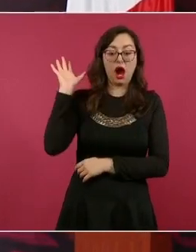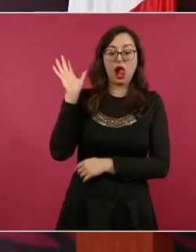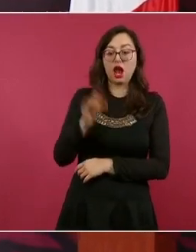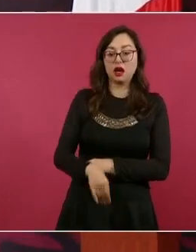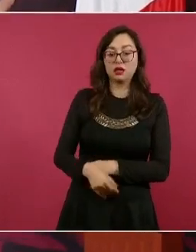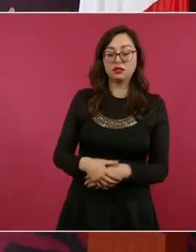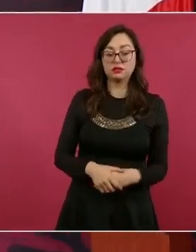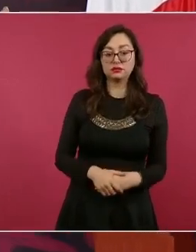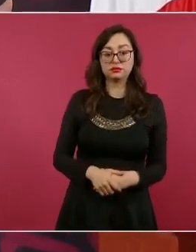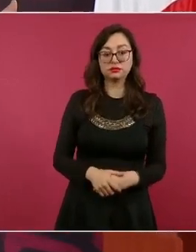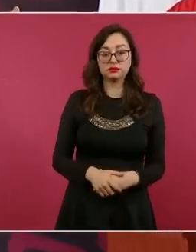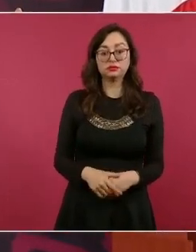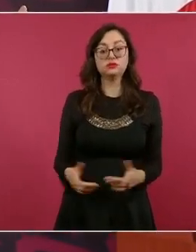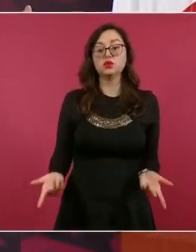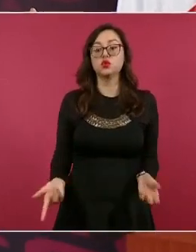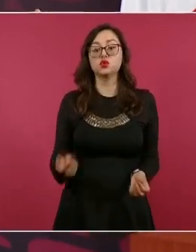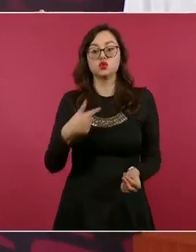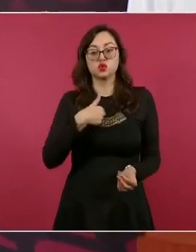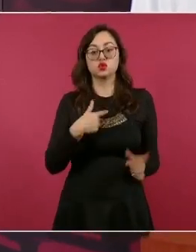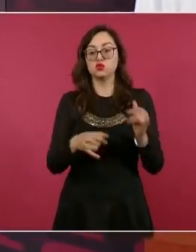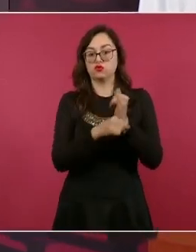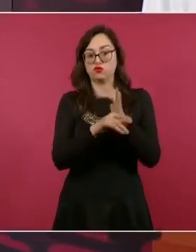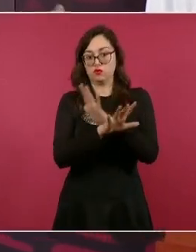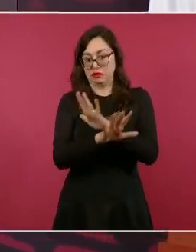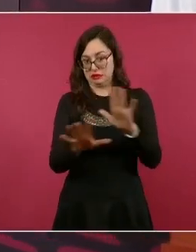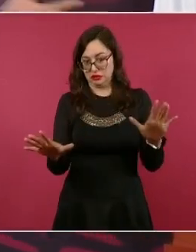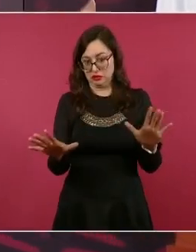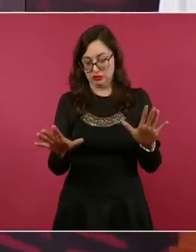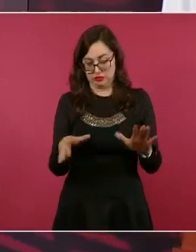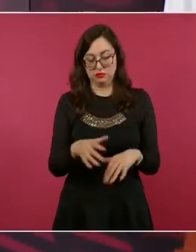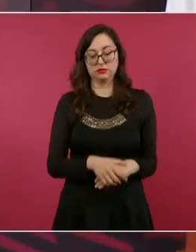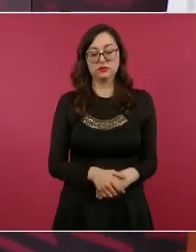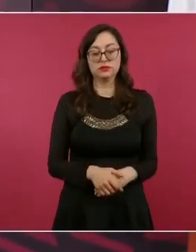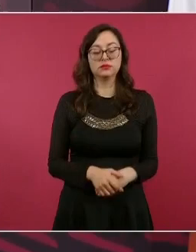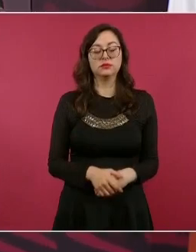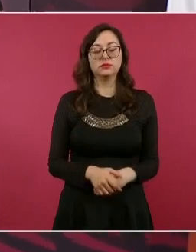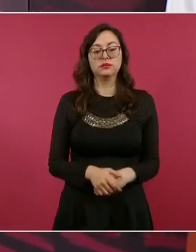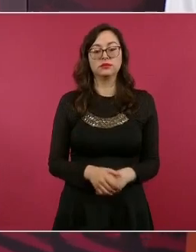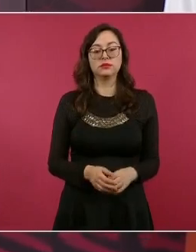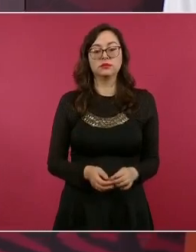voy a dar un dato nada más. En